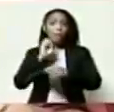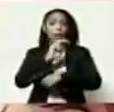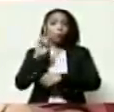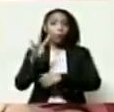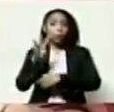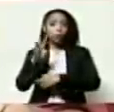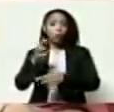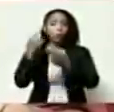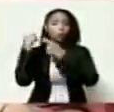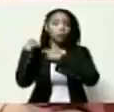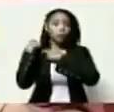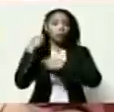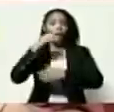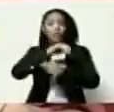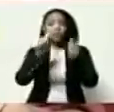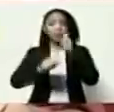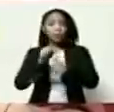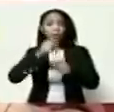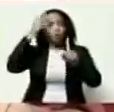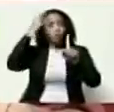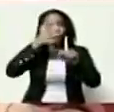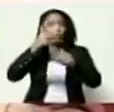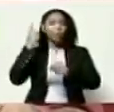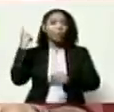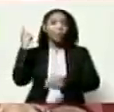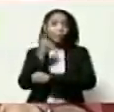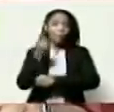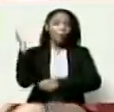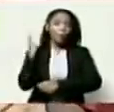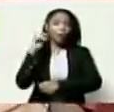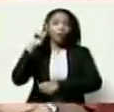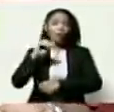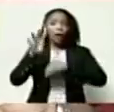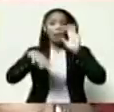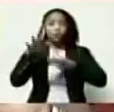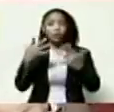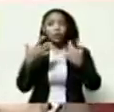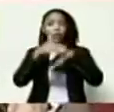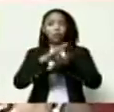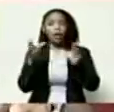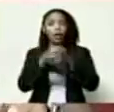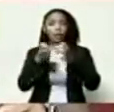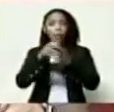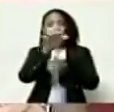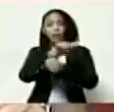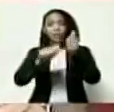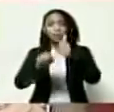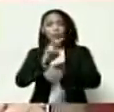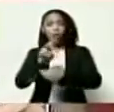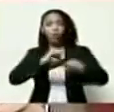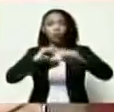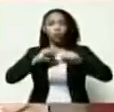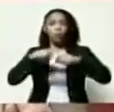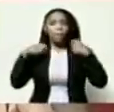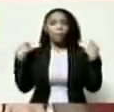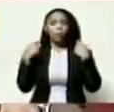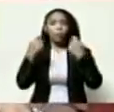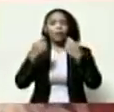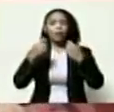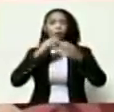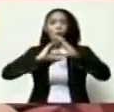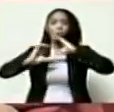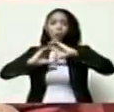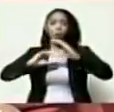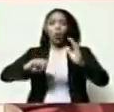vicepresidente de formación, que deben venir también, y 14 integrantes del equipo de la vicepresidencia de agitación, propaganda y comunicación.